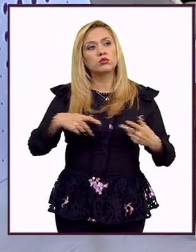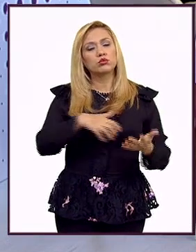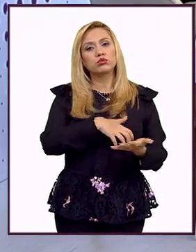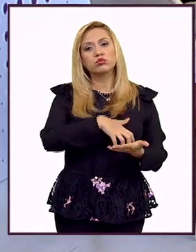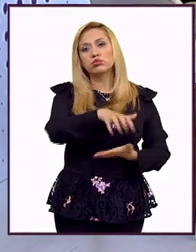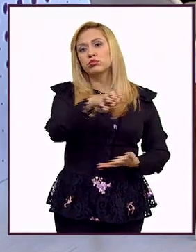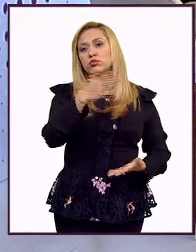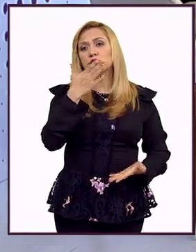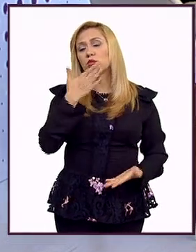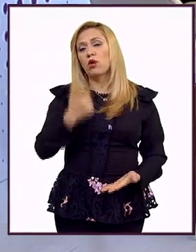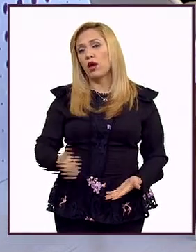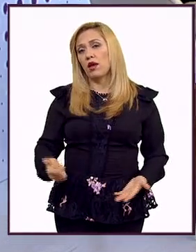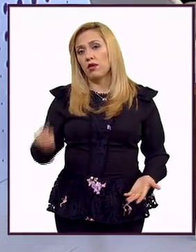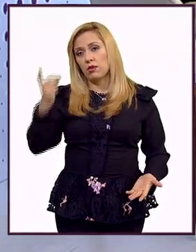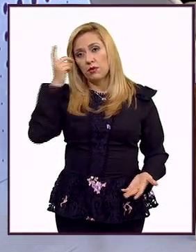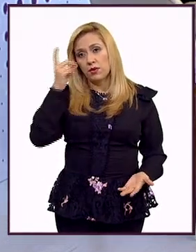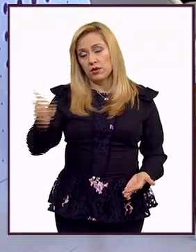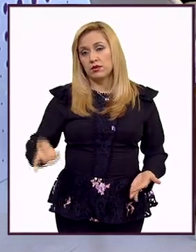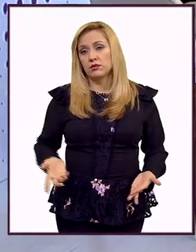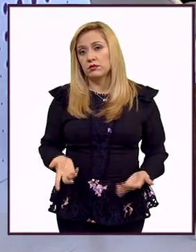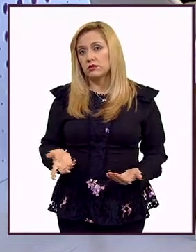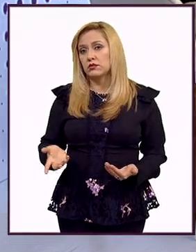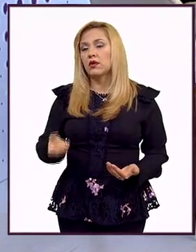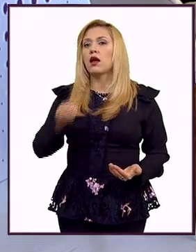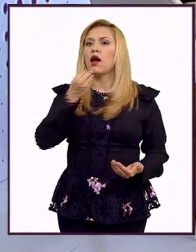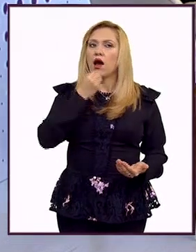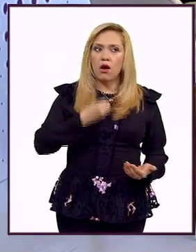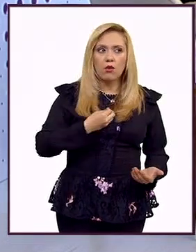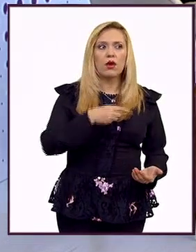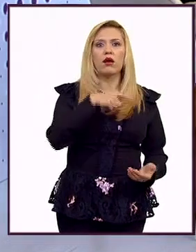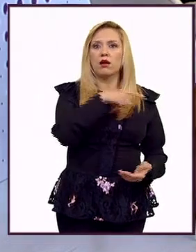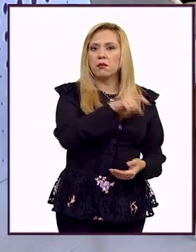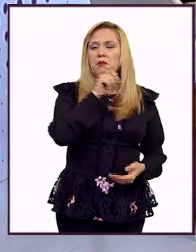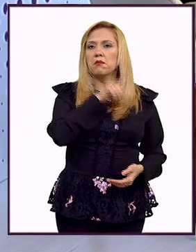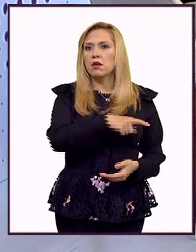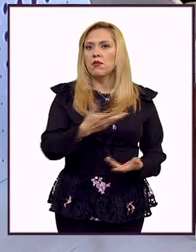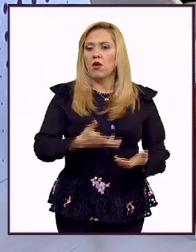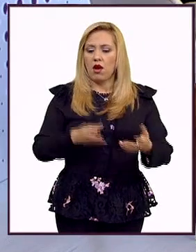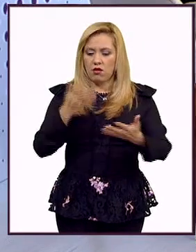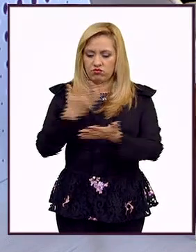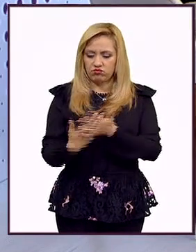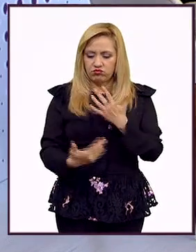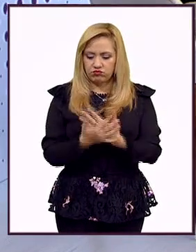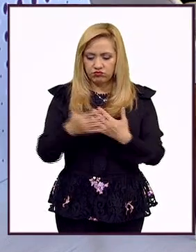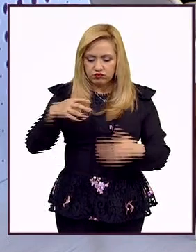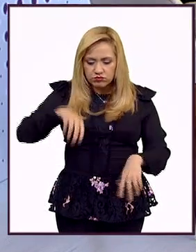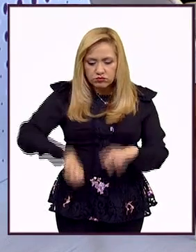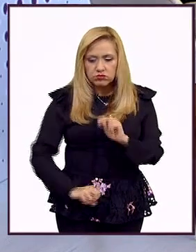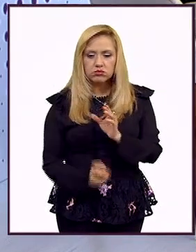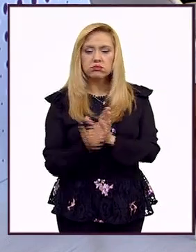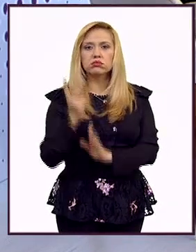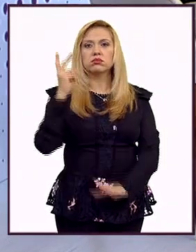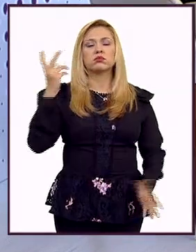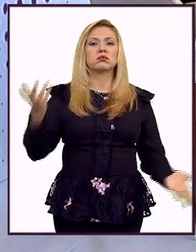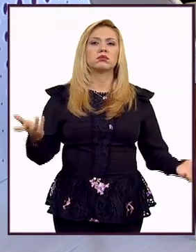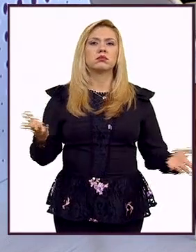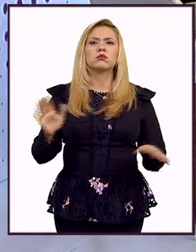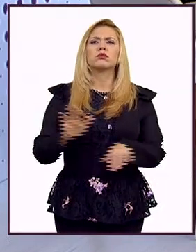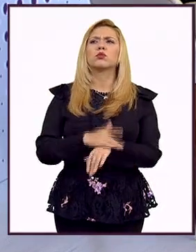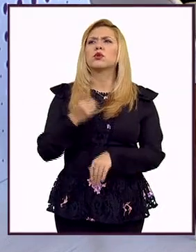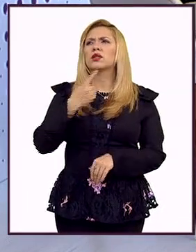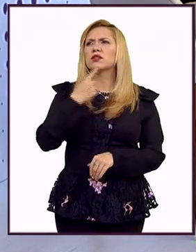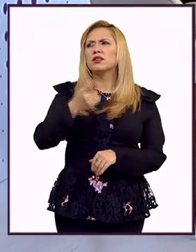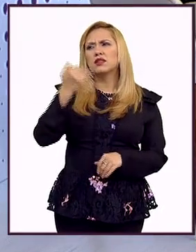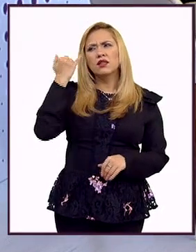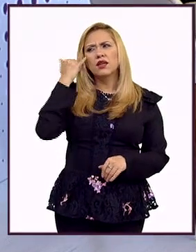jornaleros que no tienen ese acceso a la tierra, aunque son usuarios de la tierra, ¿no? Claro. Ahora, ¿por qué se dice que una persona campesina se encuentra